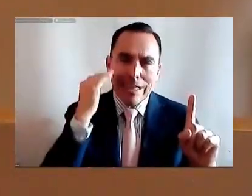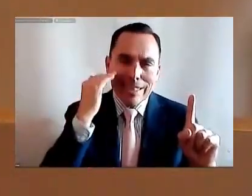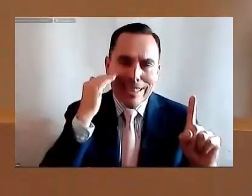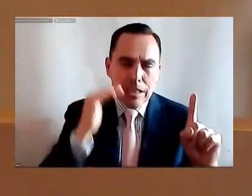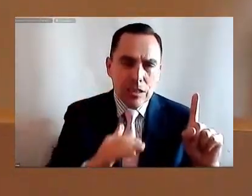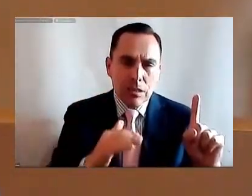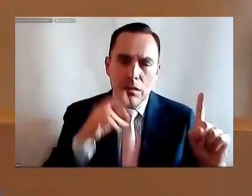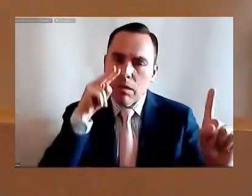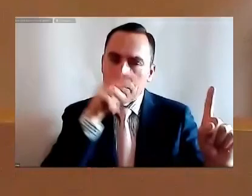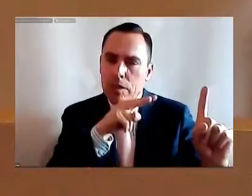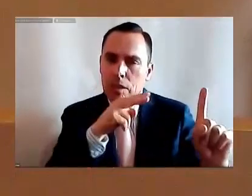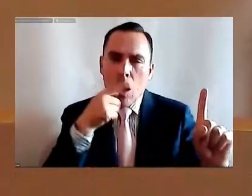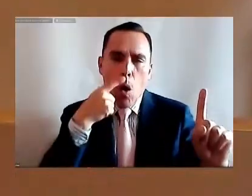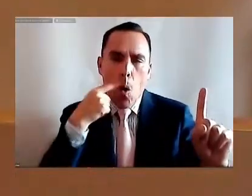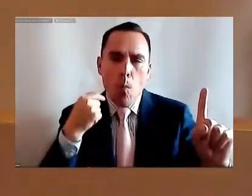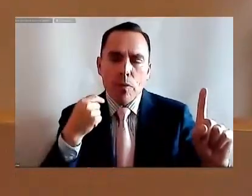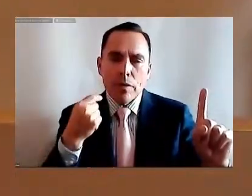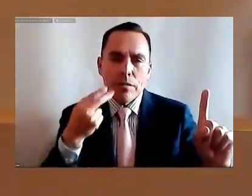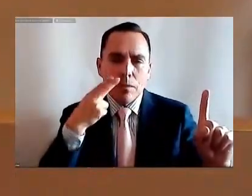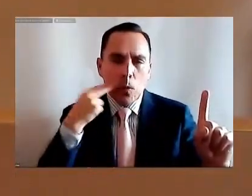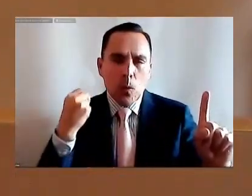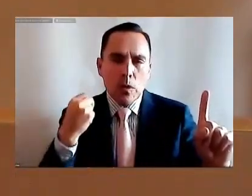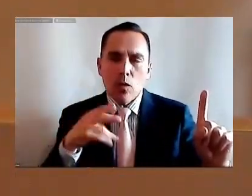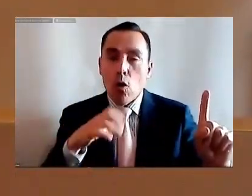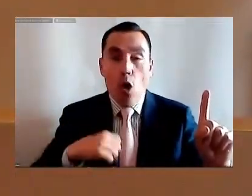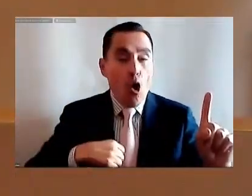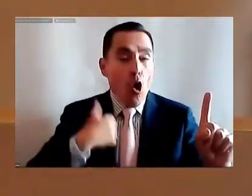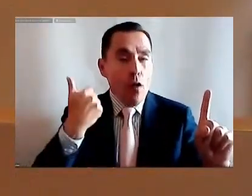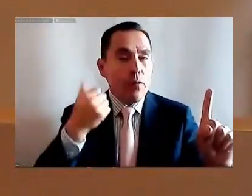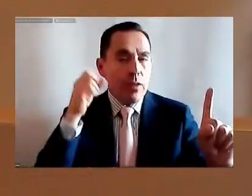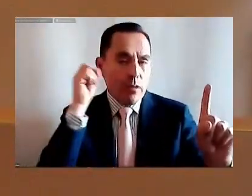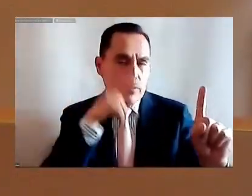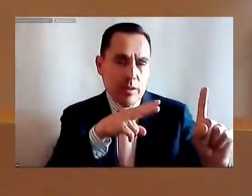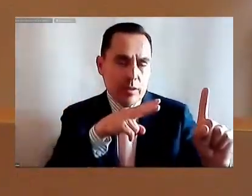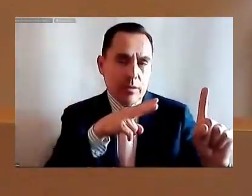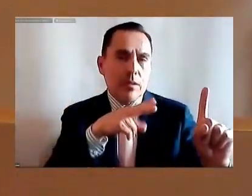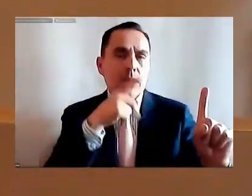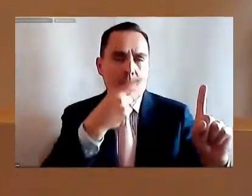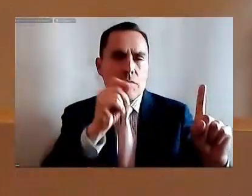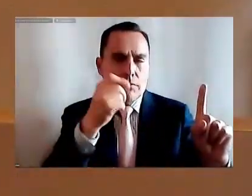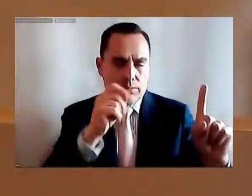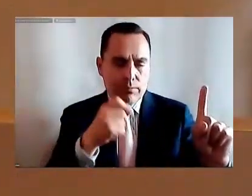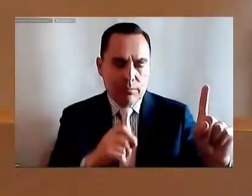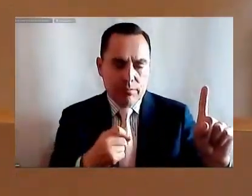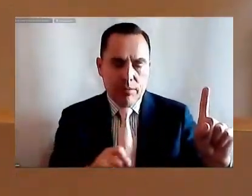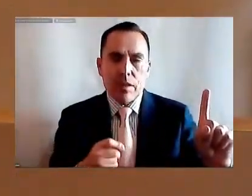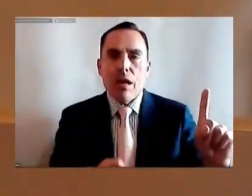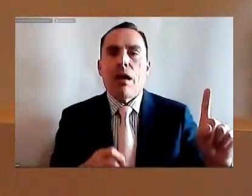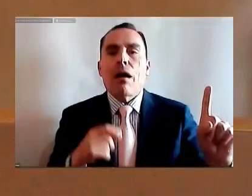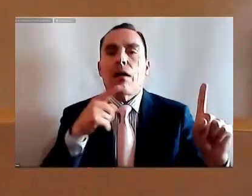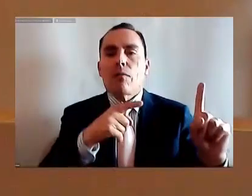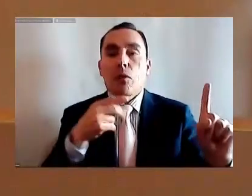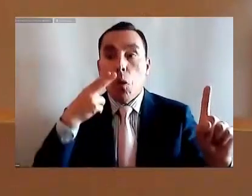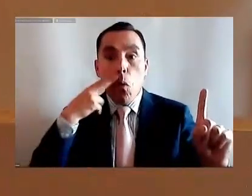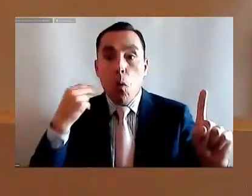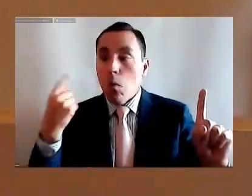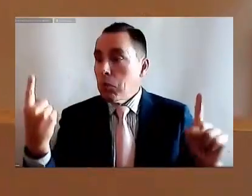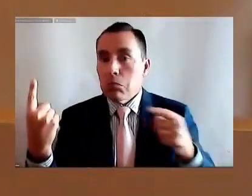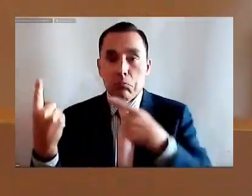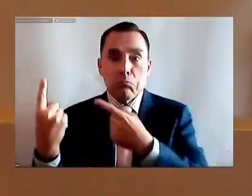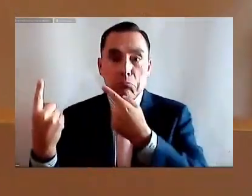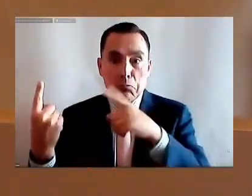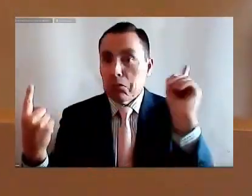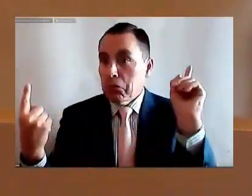los hombres o cuando es adolescente, etcétera, etcétera, etcétera, cosa que no necesariamente le ocurre a un hombre. Y entonces al final